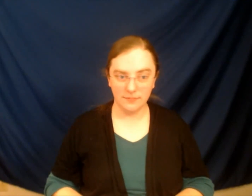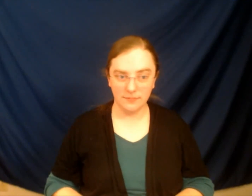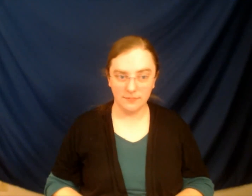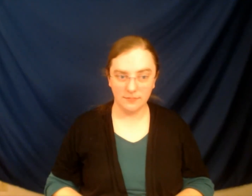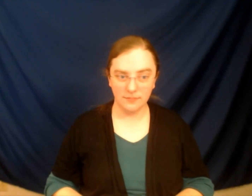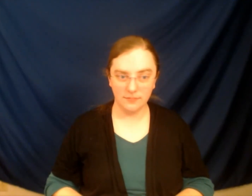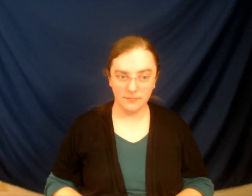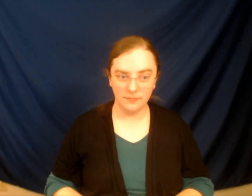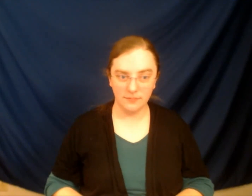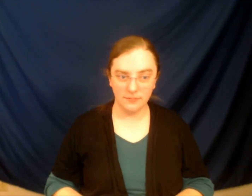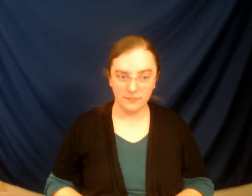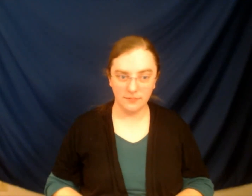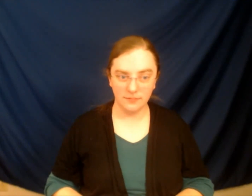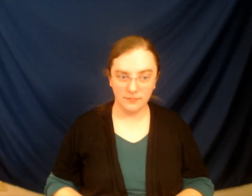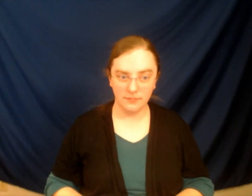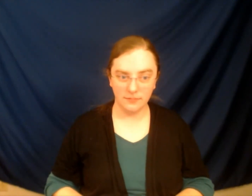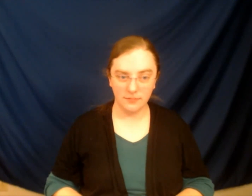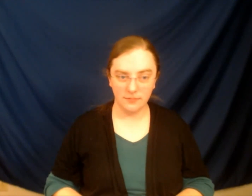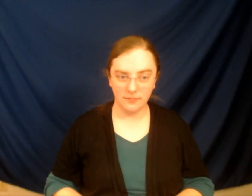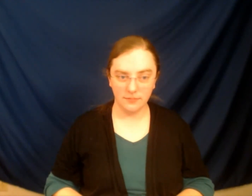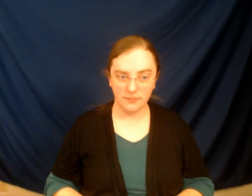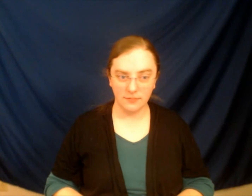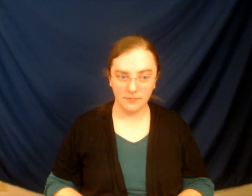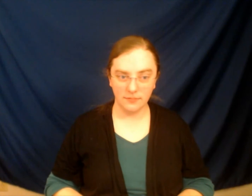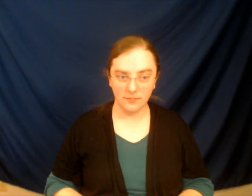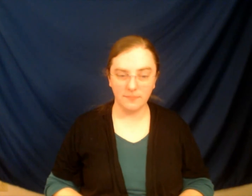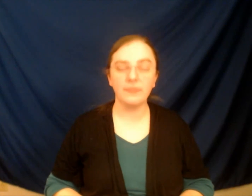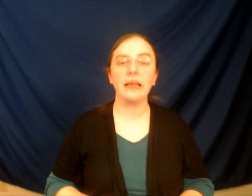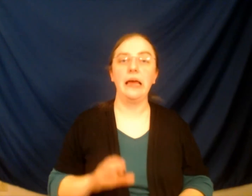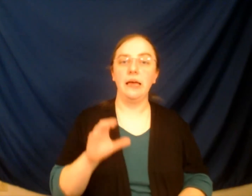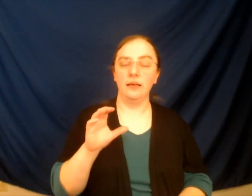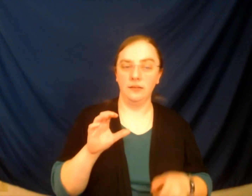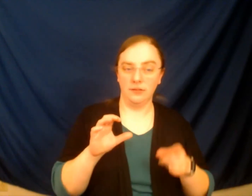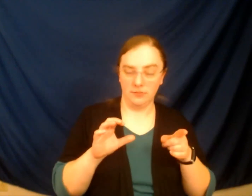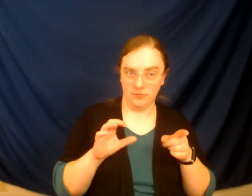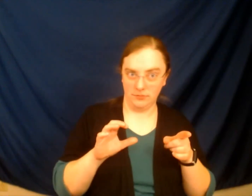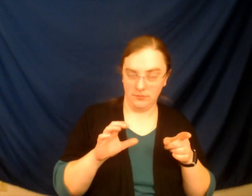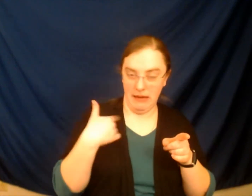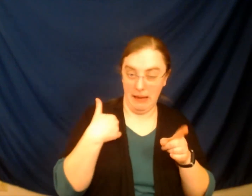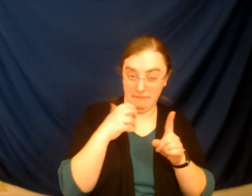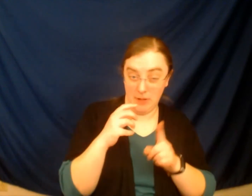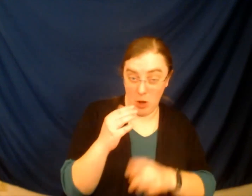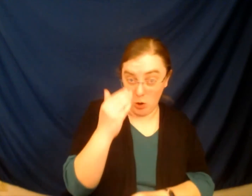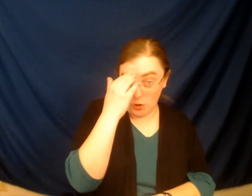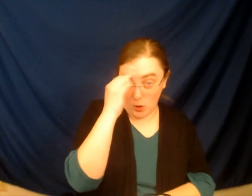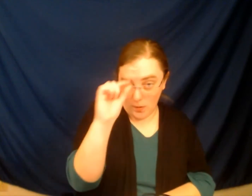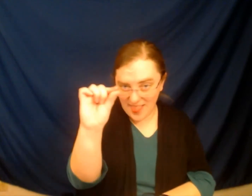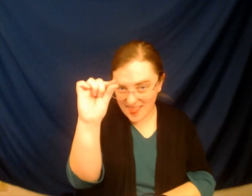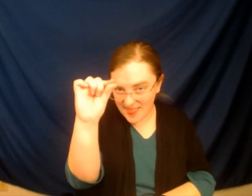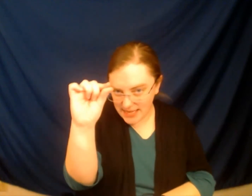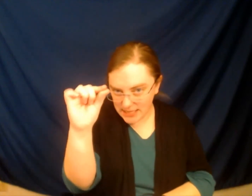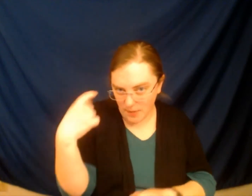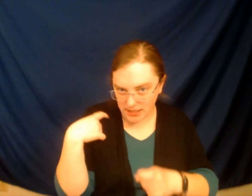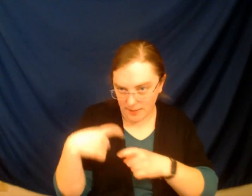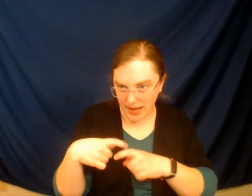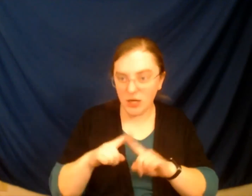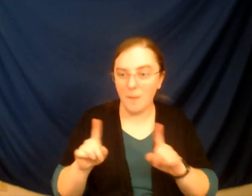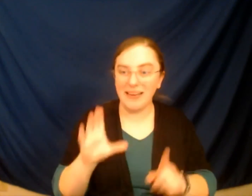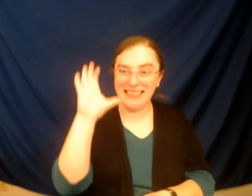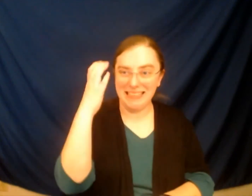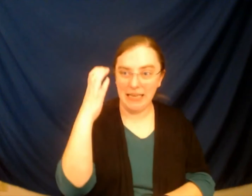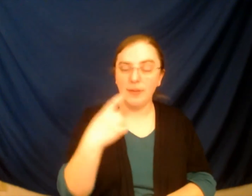necesario registrarte en este momento? Porque ya estás registrado en el distrito